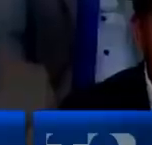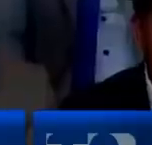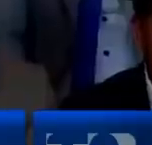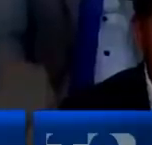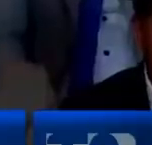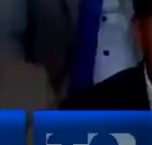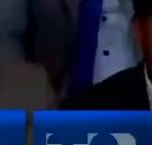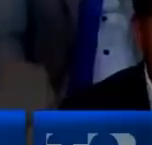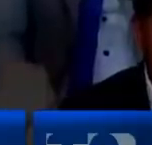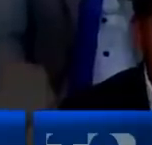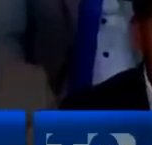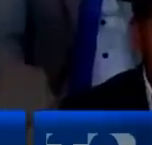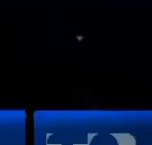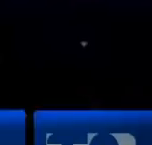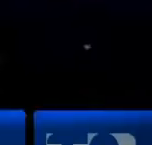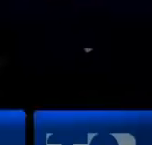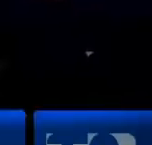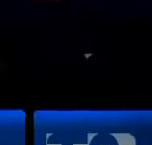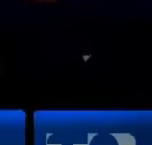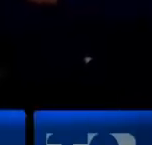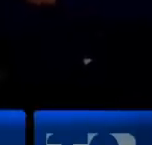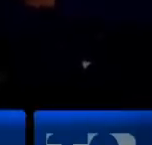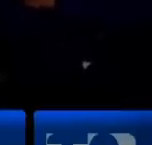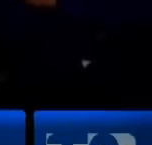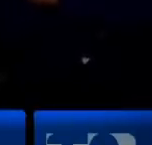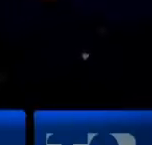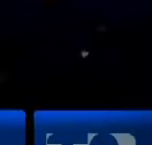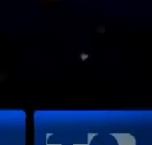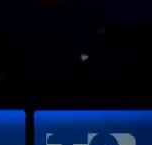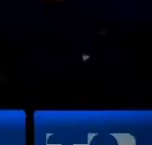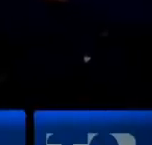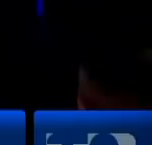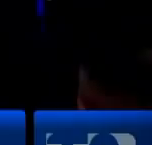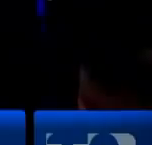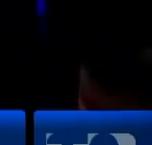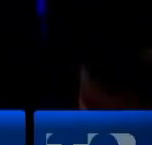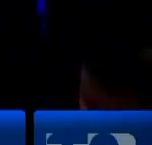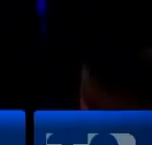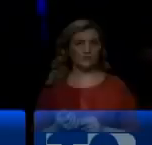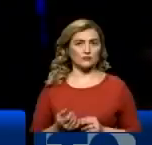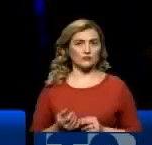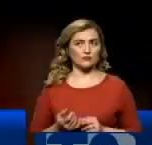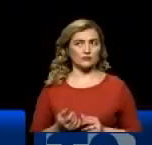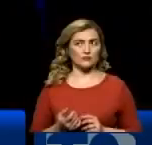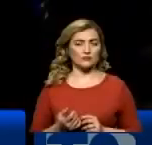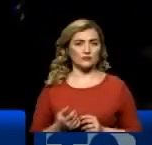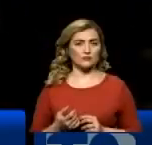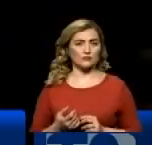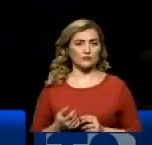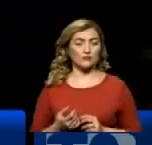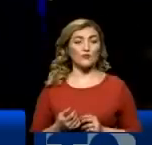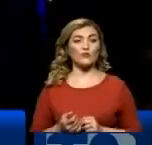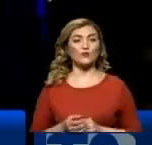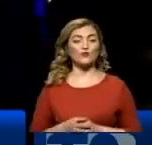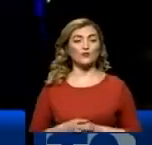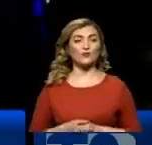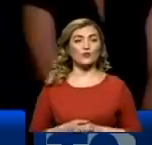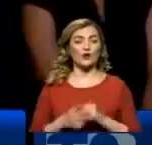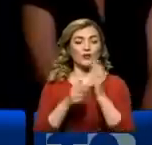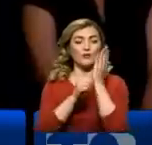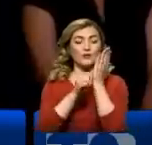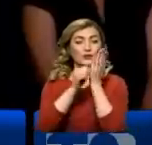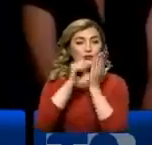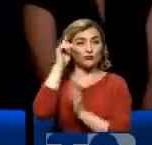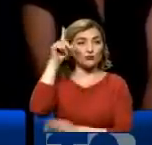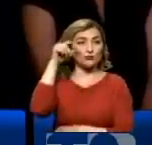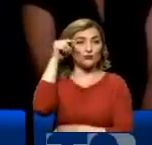de Gobierno, María Paula Romo, para así frenar la delincuencia en cada una de sus ciudades. La ministra de